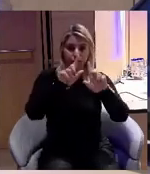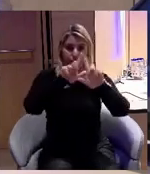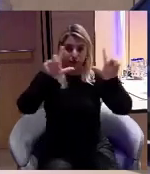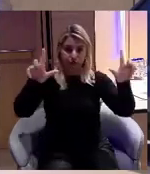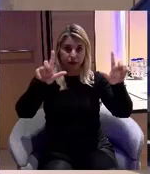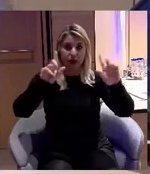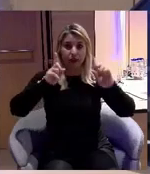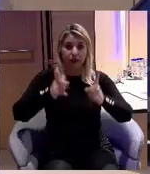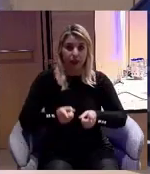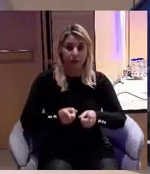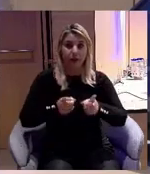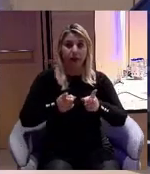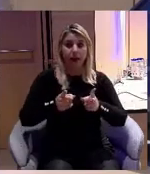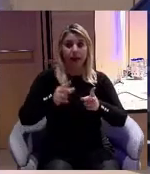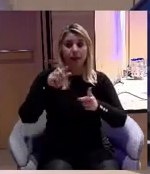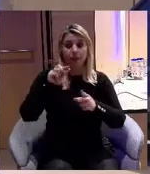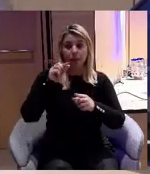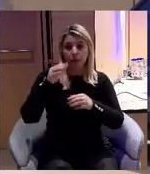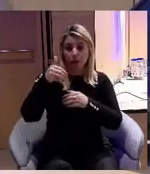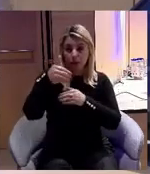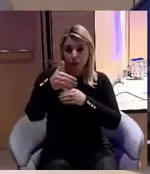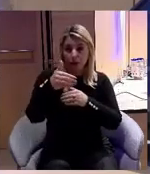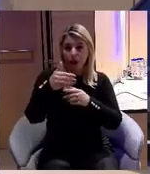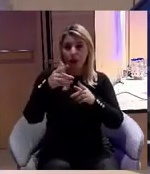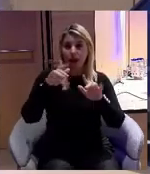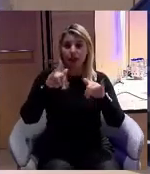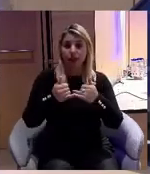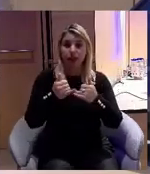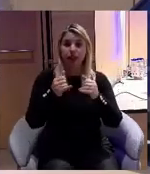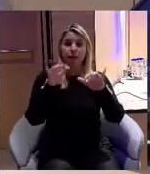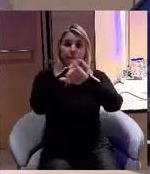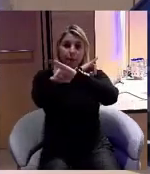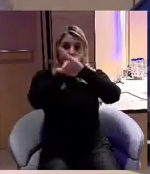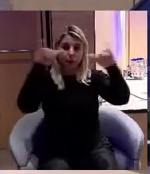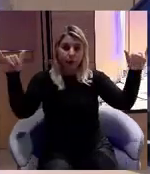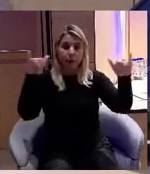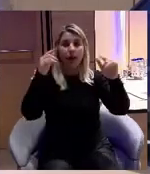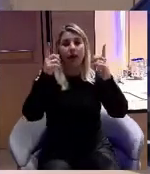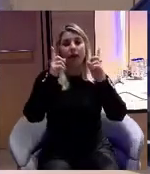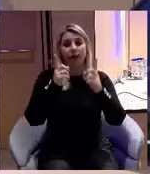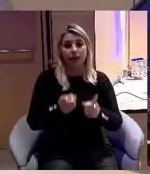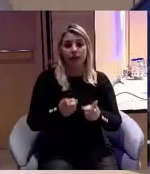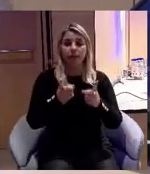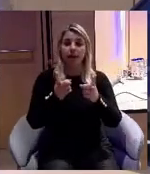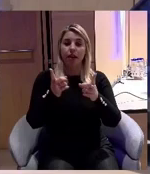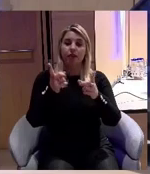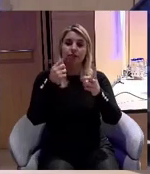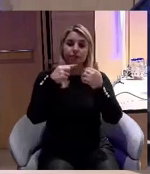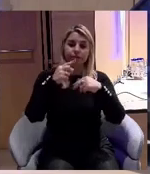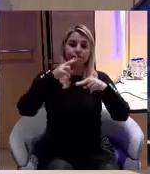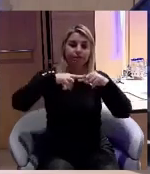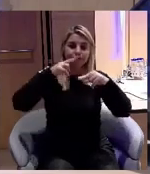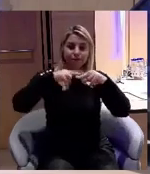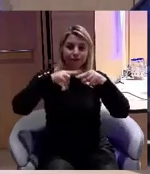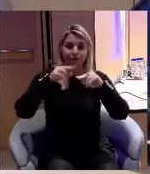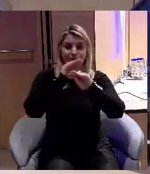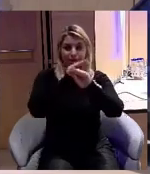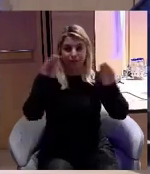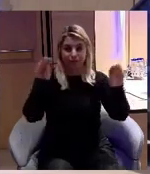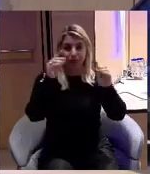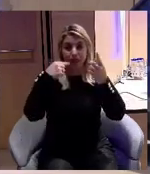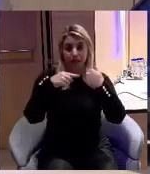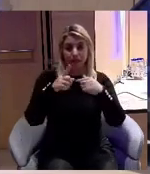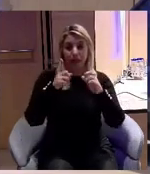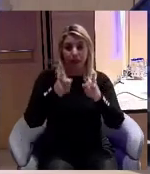eh algo novedoso que es la propaganda electoral en redes sociales en nuestros países sabemos que en algunos